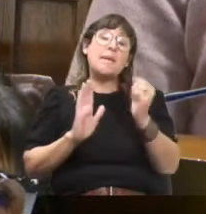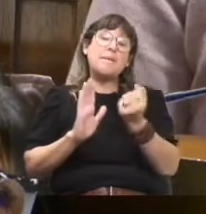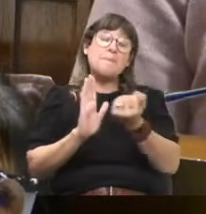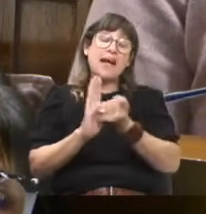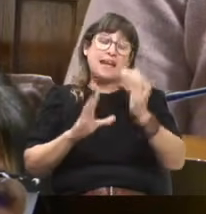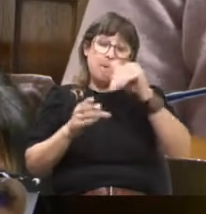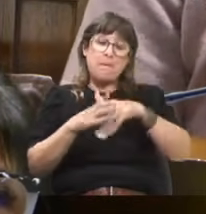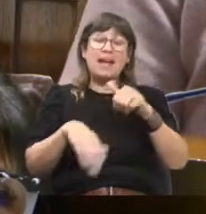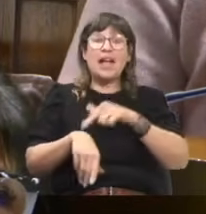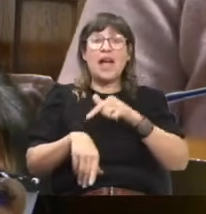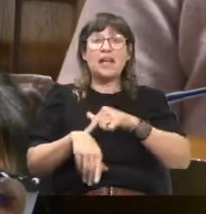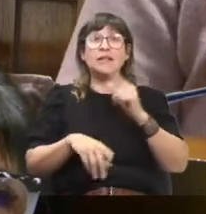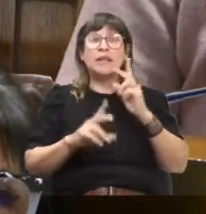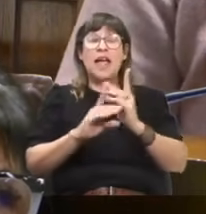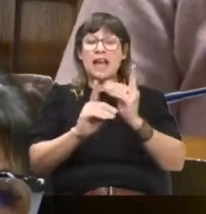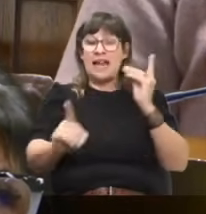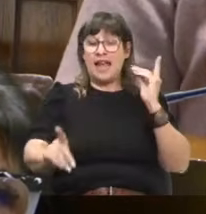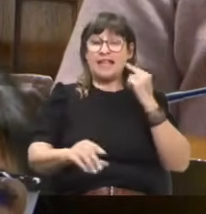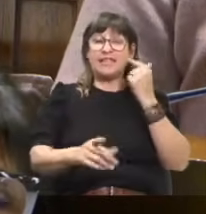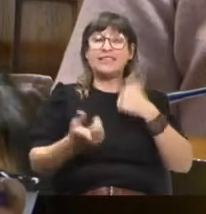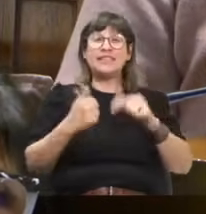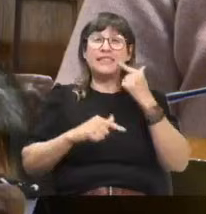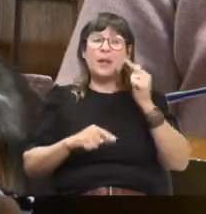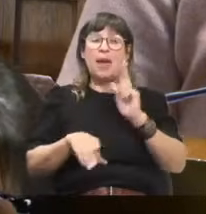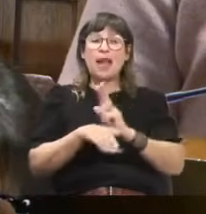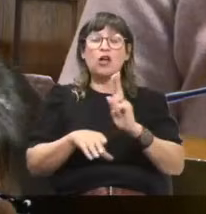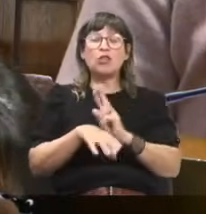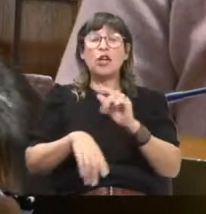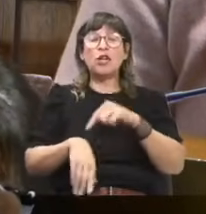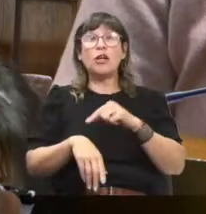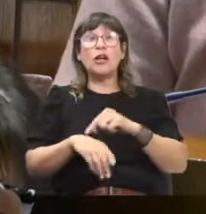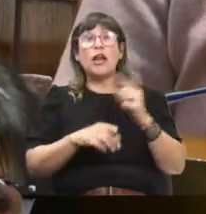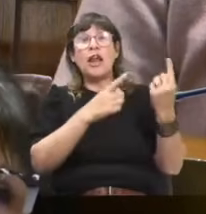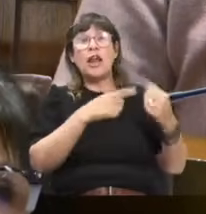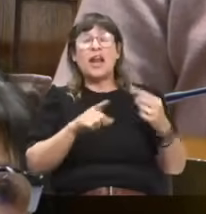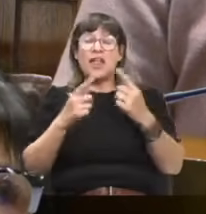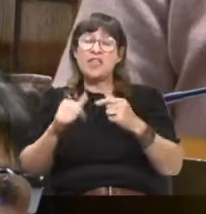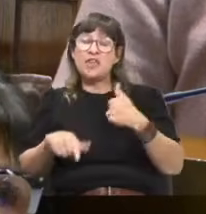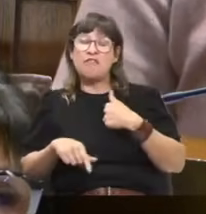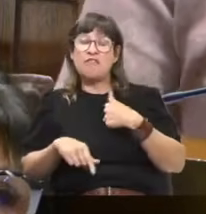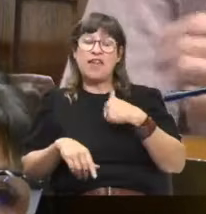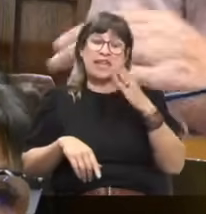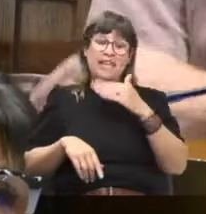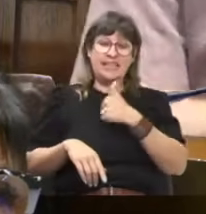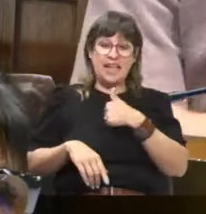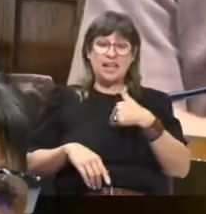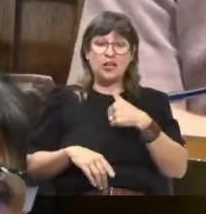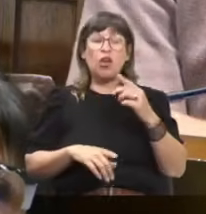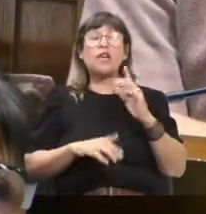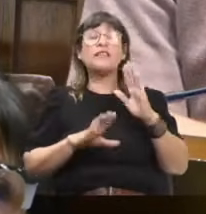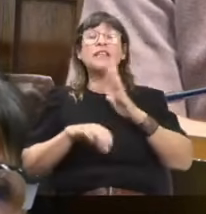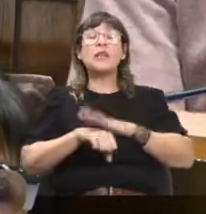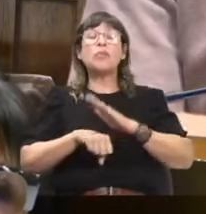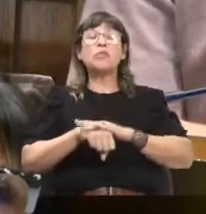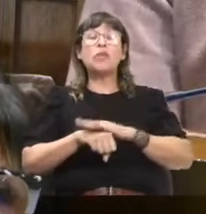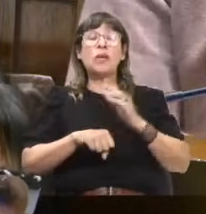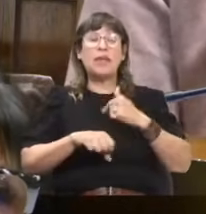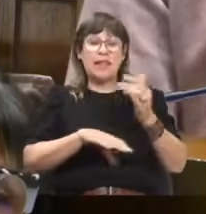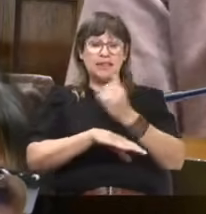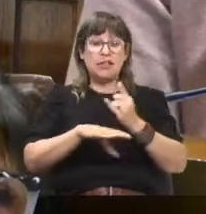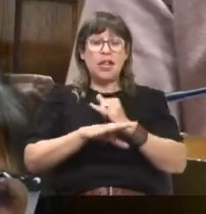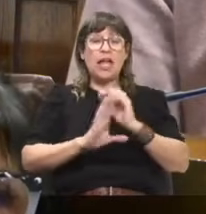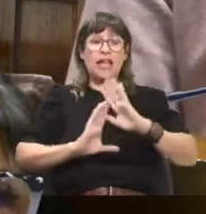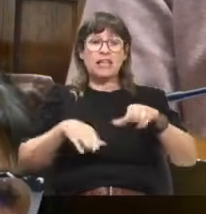de contralor horario a los diferentes perfiles y responsabilidades institucionales que asumen nuestros